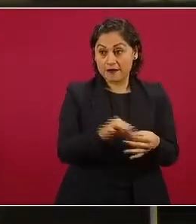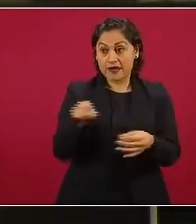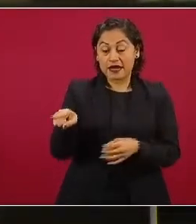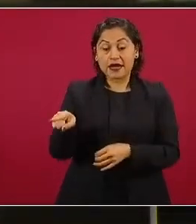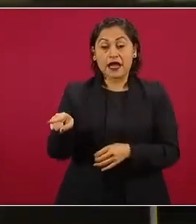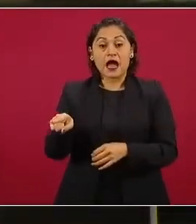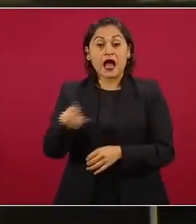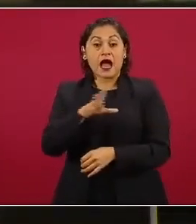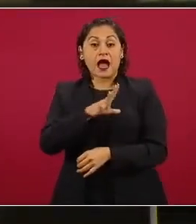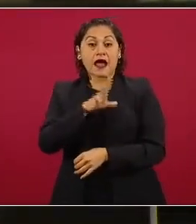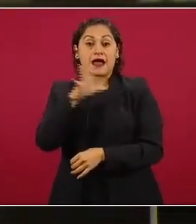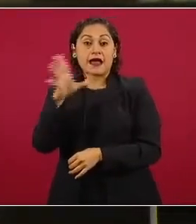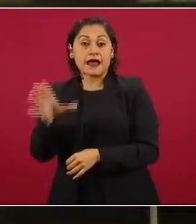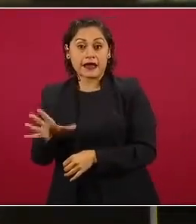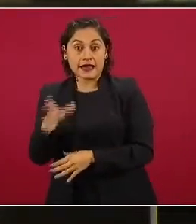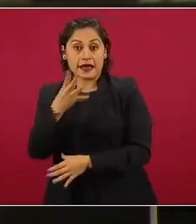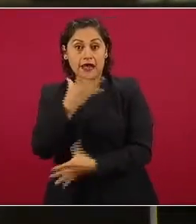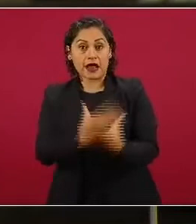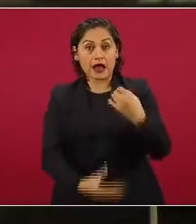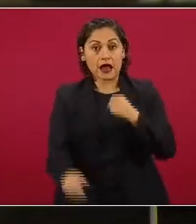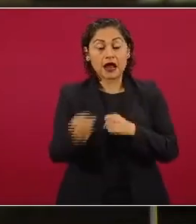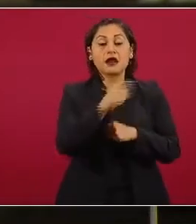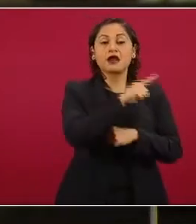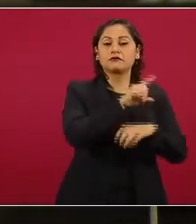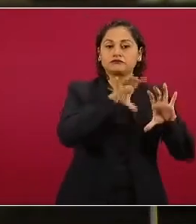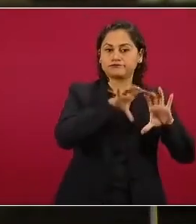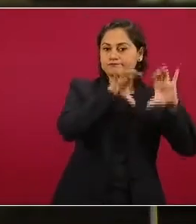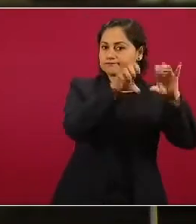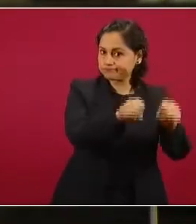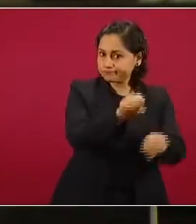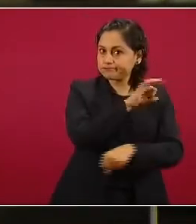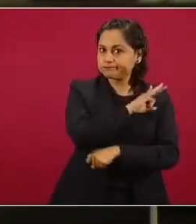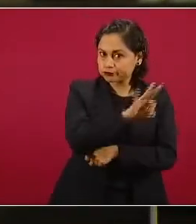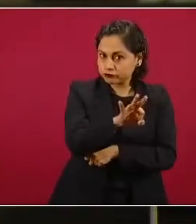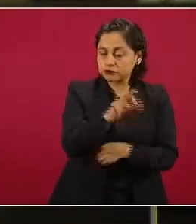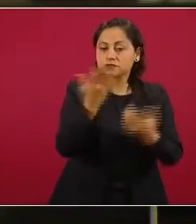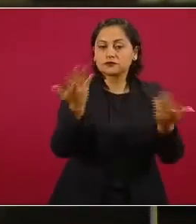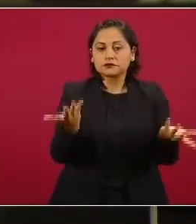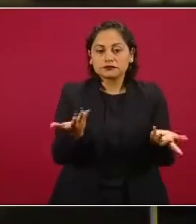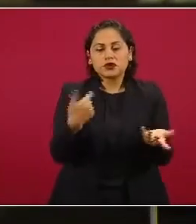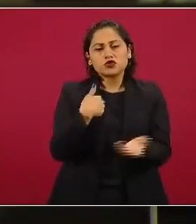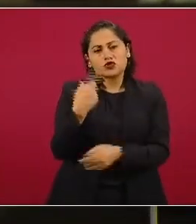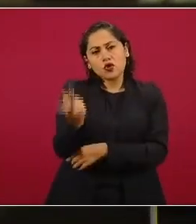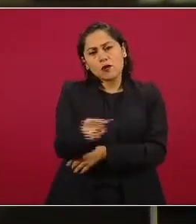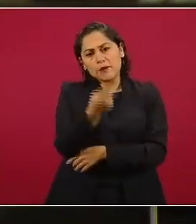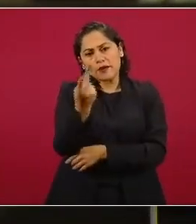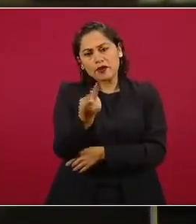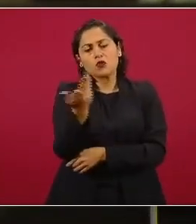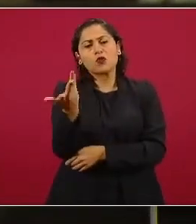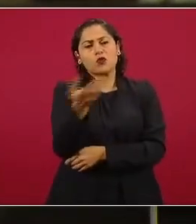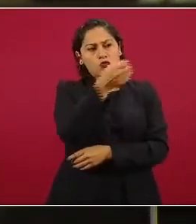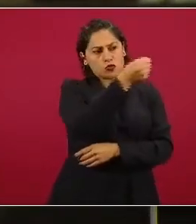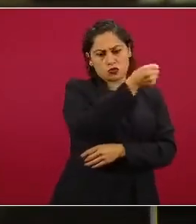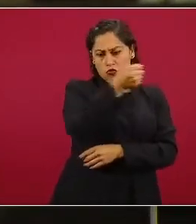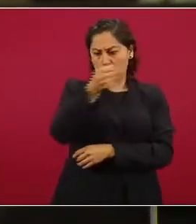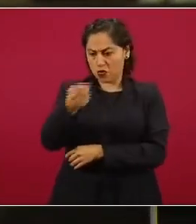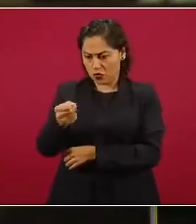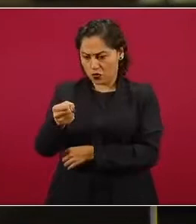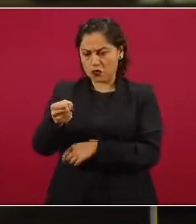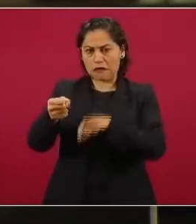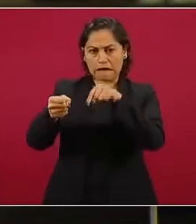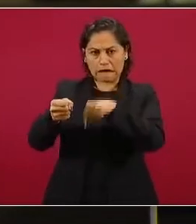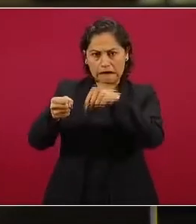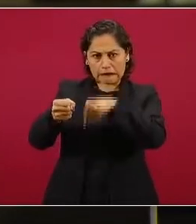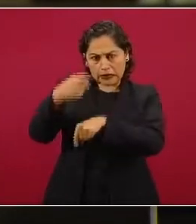detenido. En concreto, la pregunta es, si el general es puesto en libertad aquí en México o